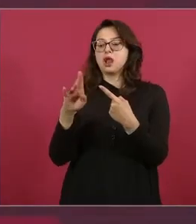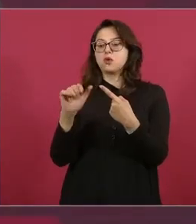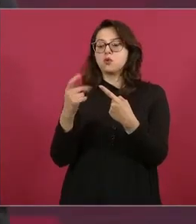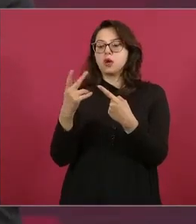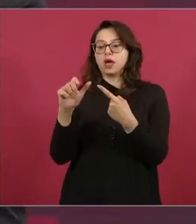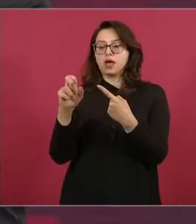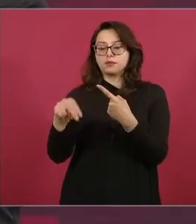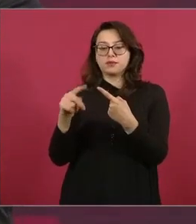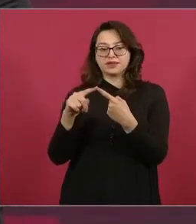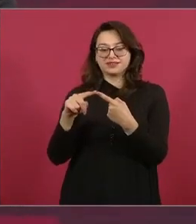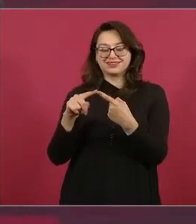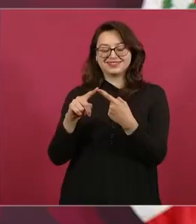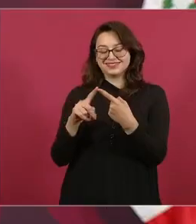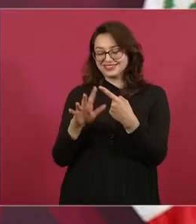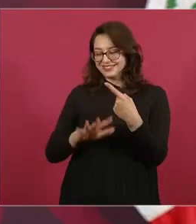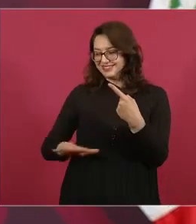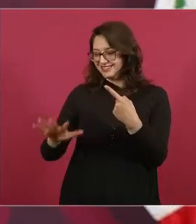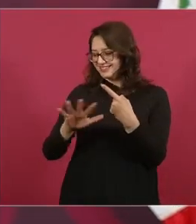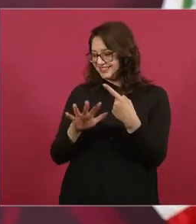lo acabo de decir ahora,